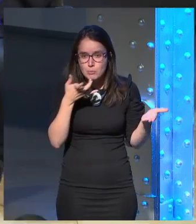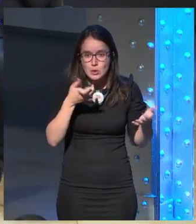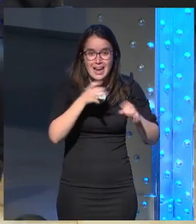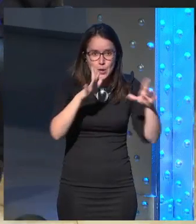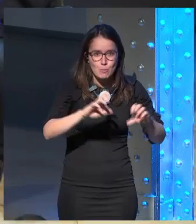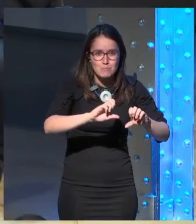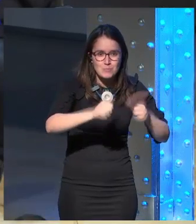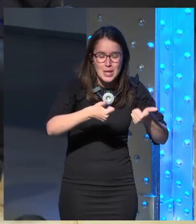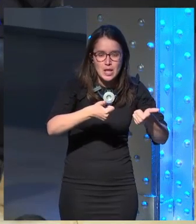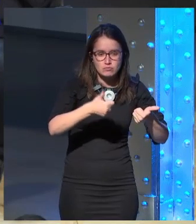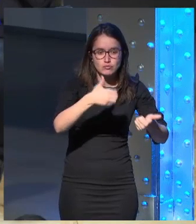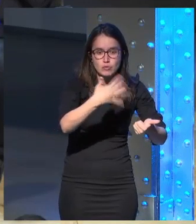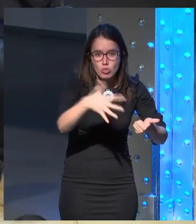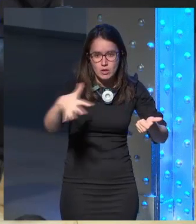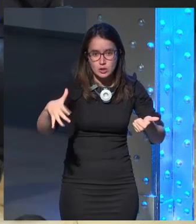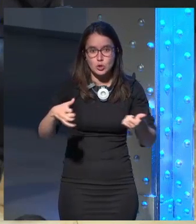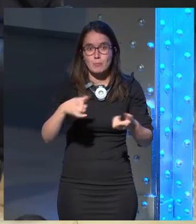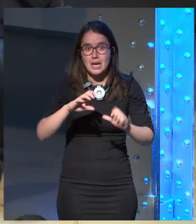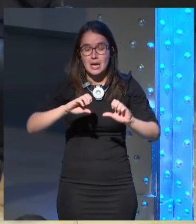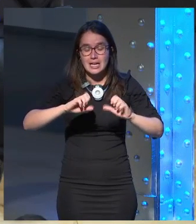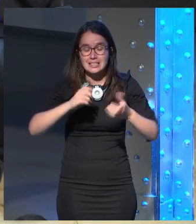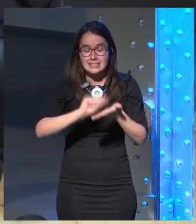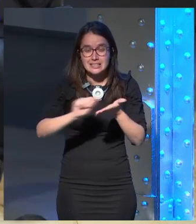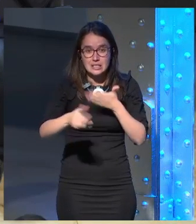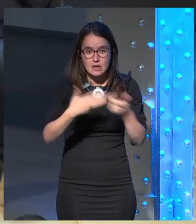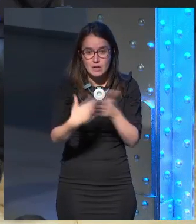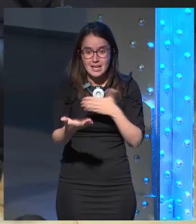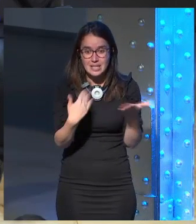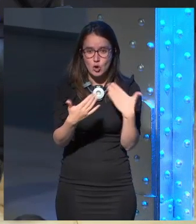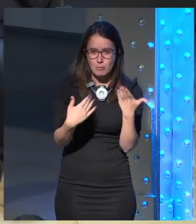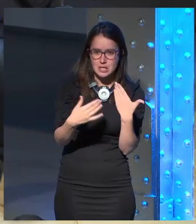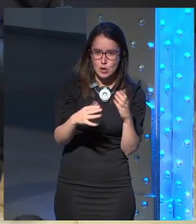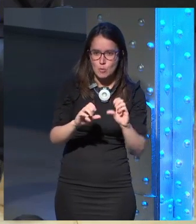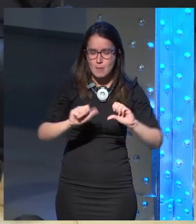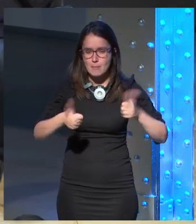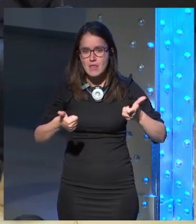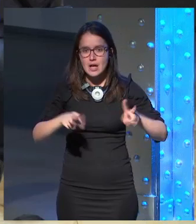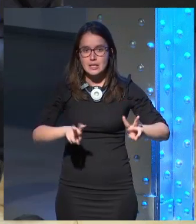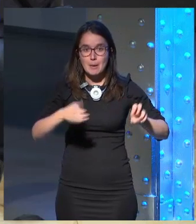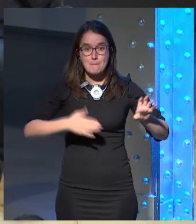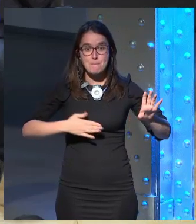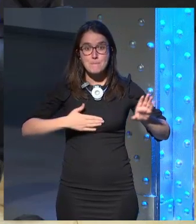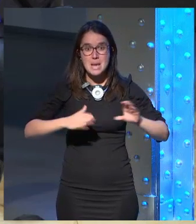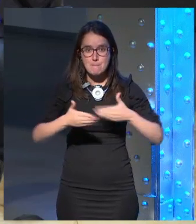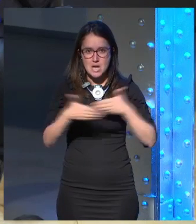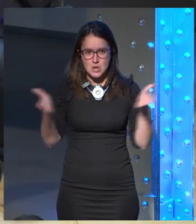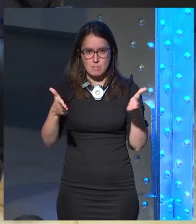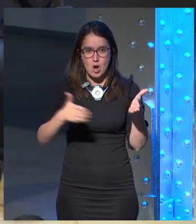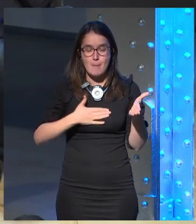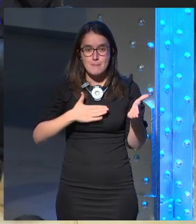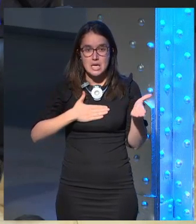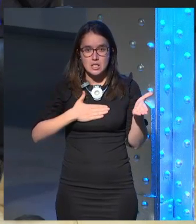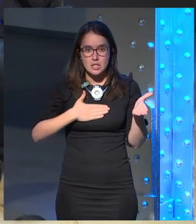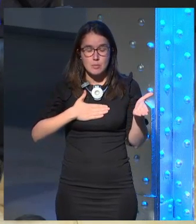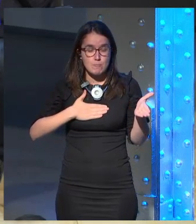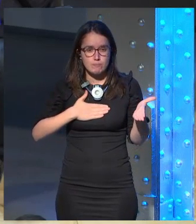ser muchos. Yo, para escribir la pequeña historia de esta conversación, voy a empezar por mi principio, el que a mí más me